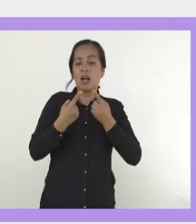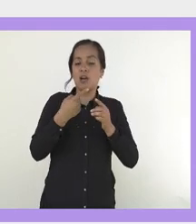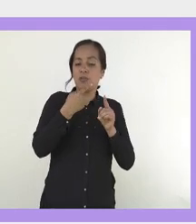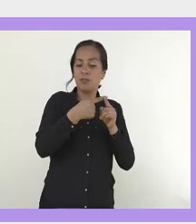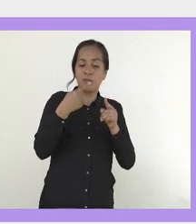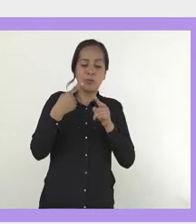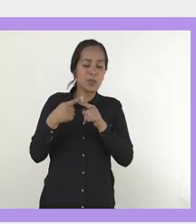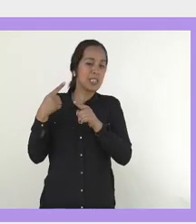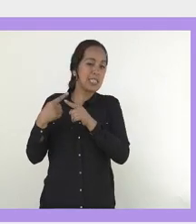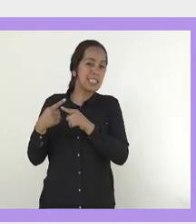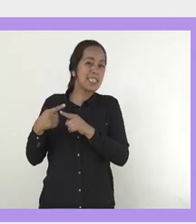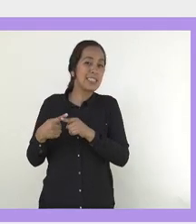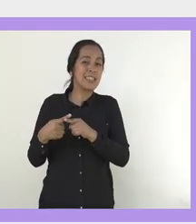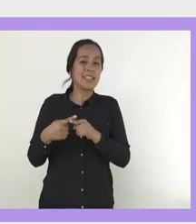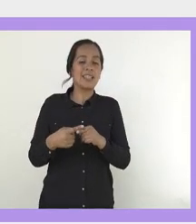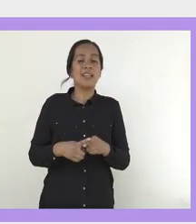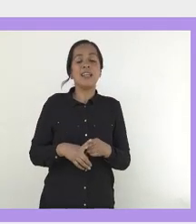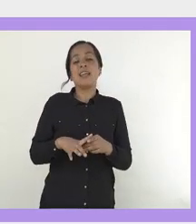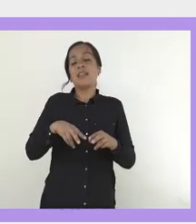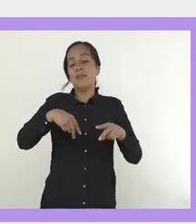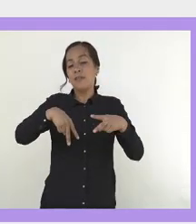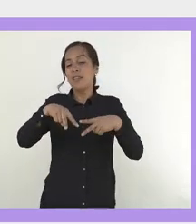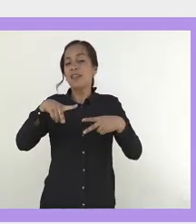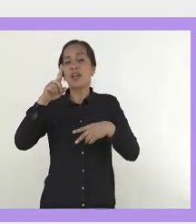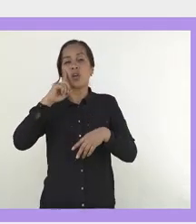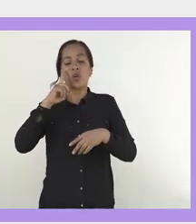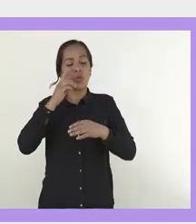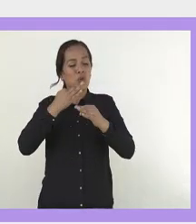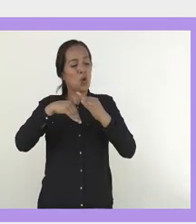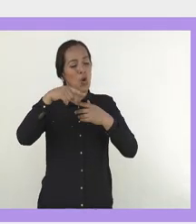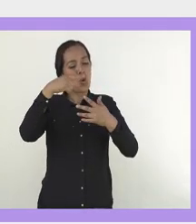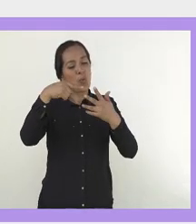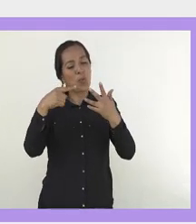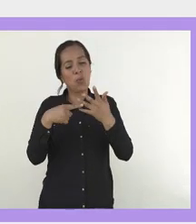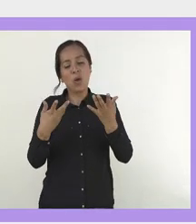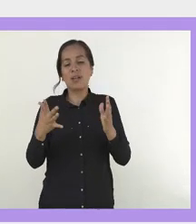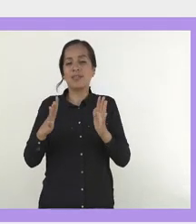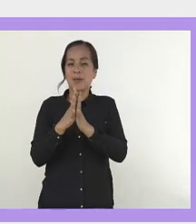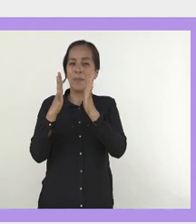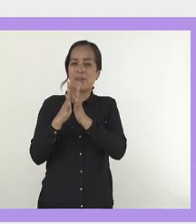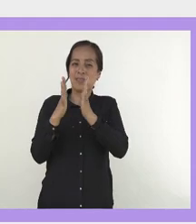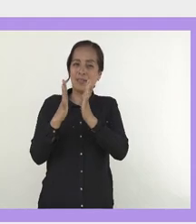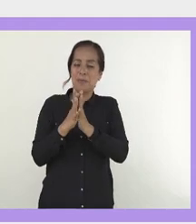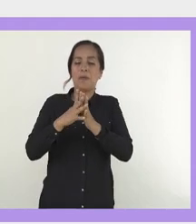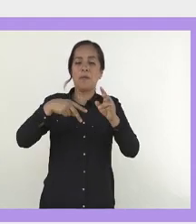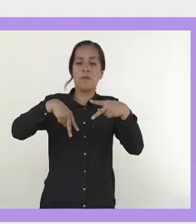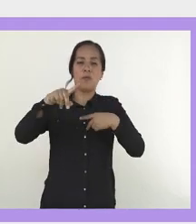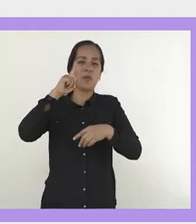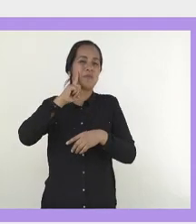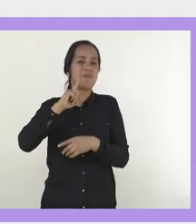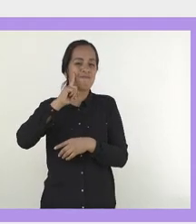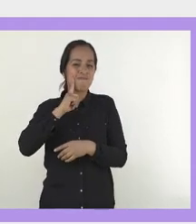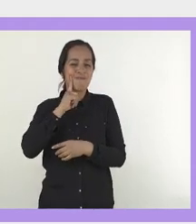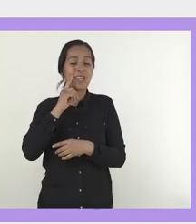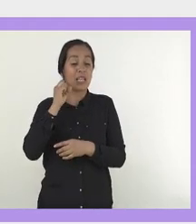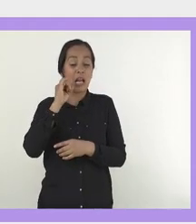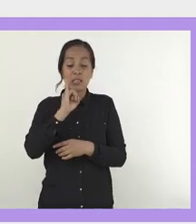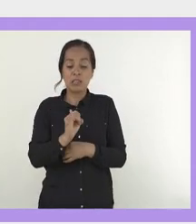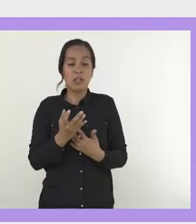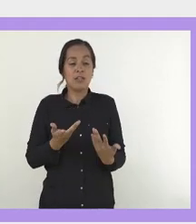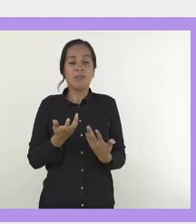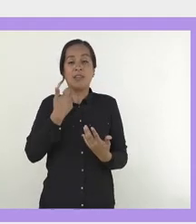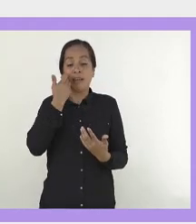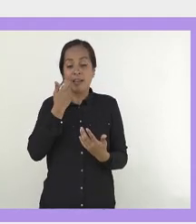stakeholders como se dice del fútbol femenil que es toda la familia del fútbol femenil y así es la forma en que se busca pues